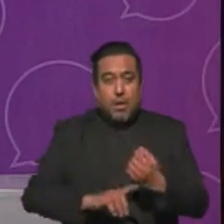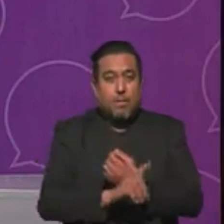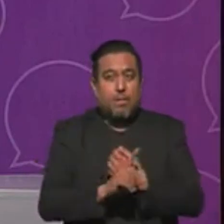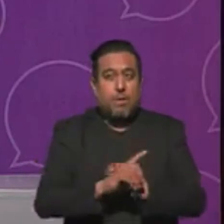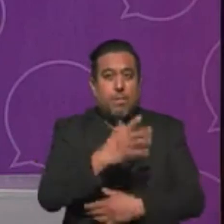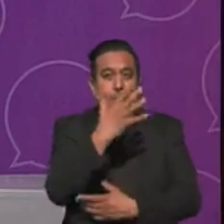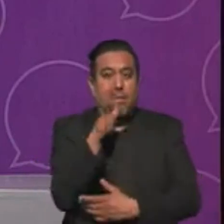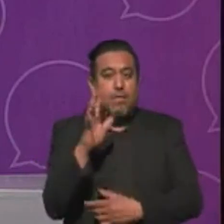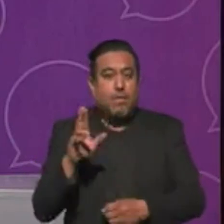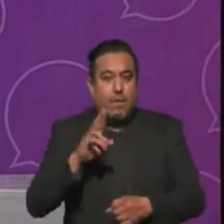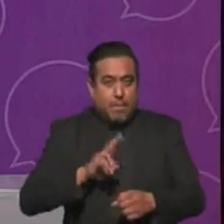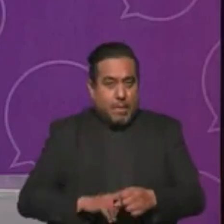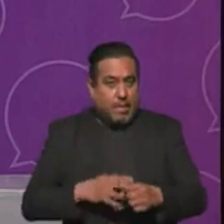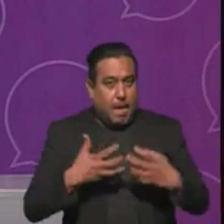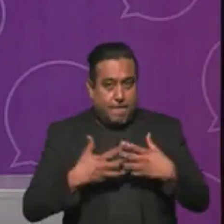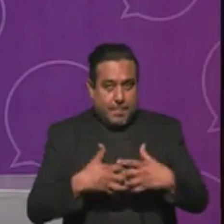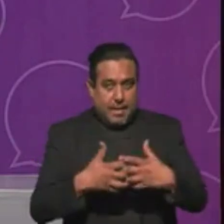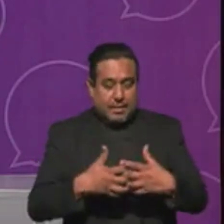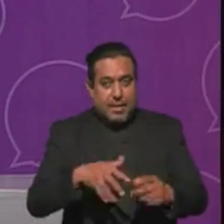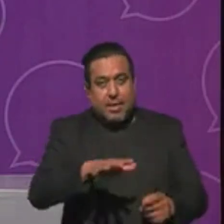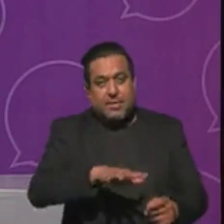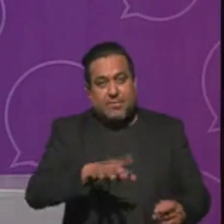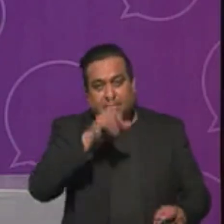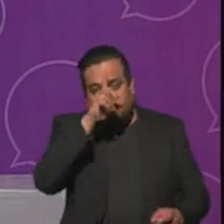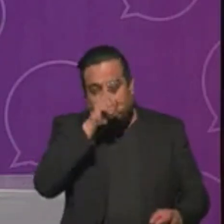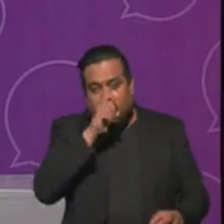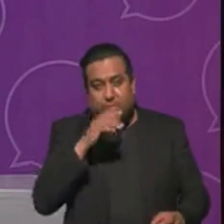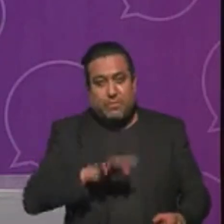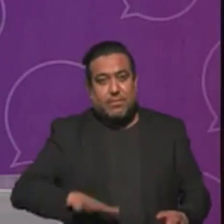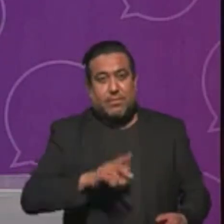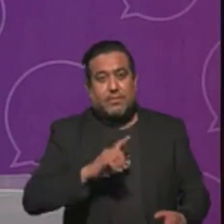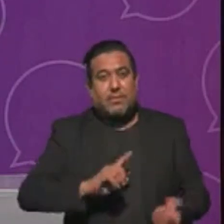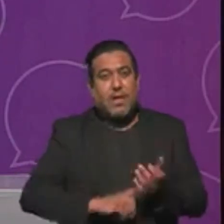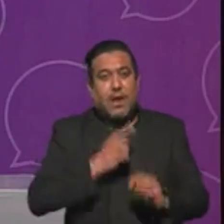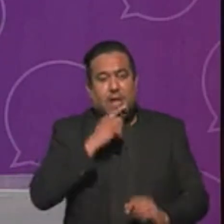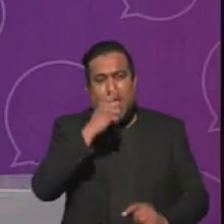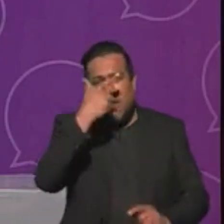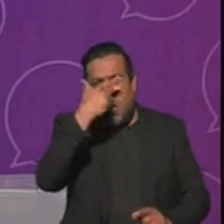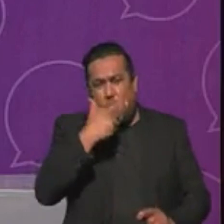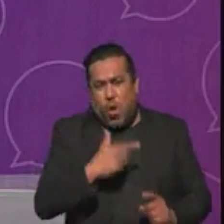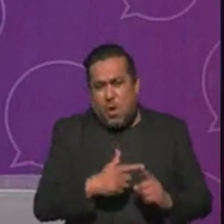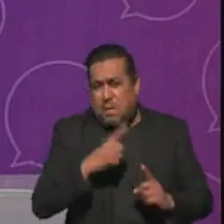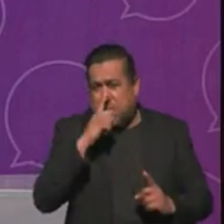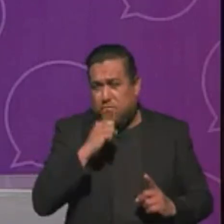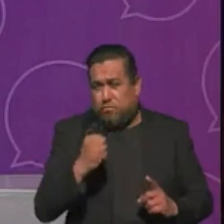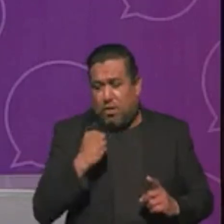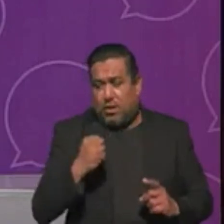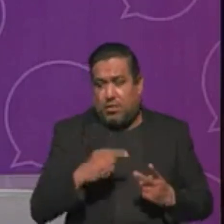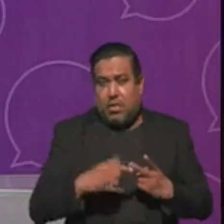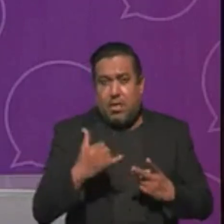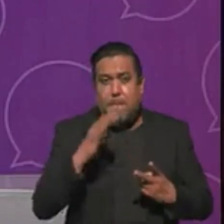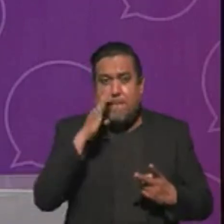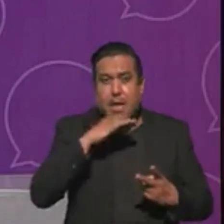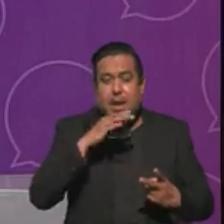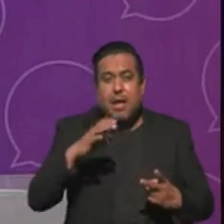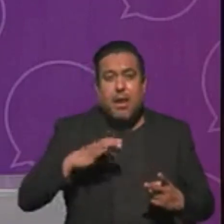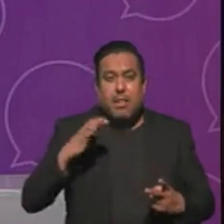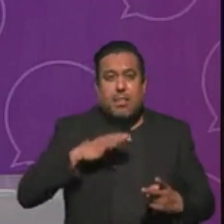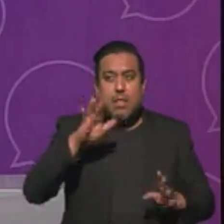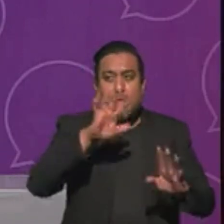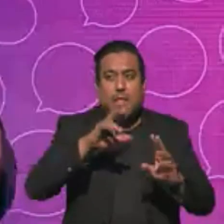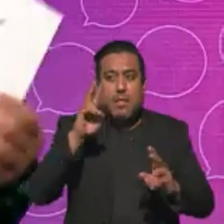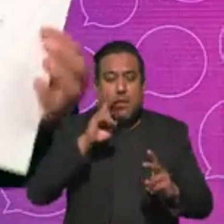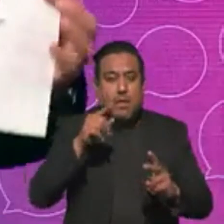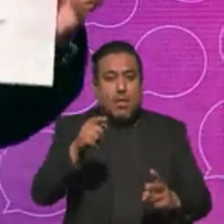ambiente derivado de las empresas el mal olor que inunda a Celaya todas las noches y la mala calidad del aire tiene un minuto y medio para contestar